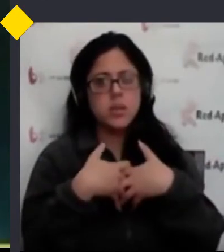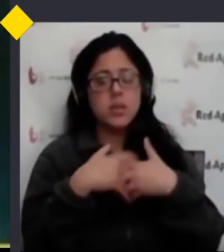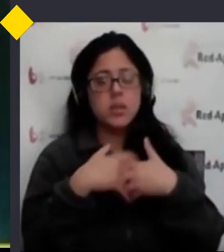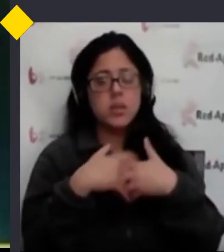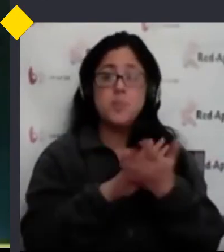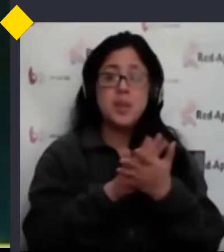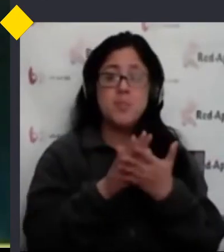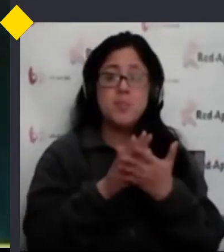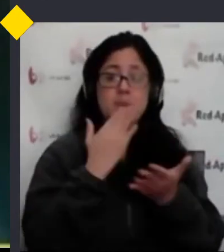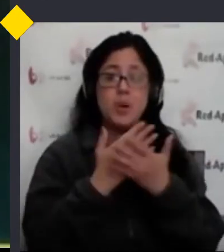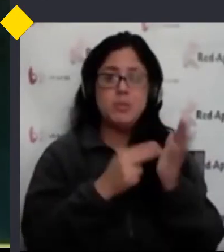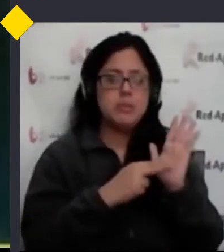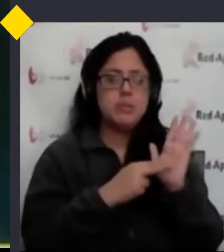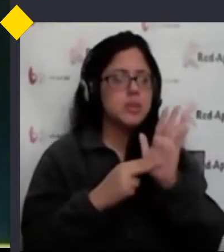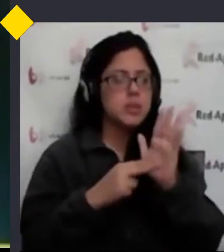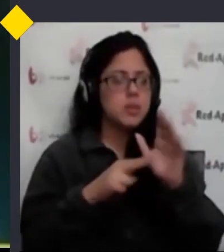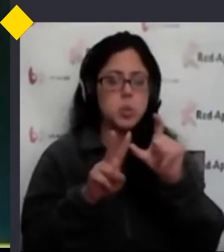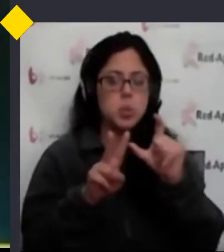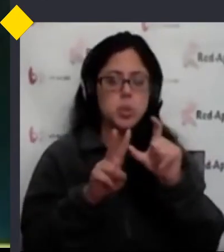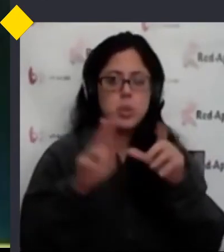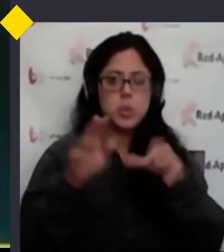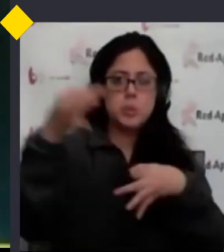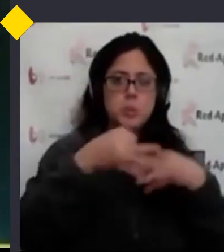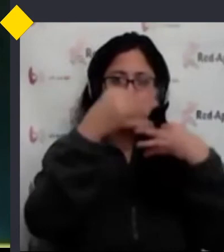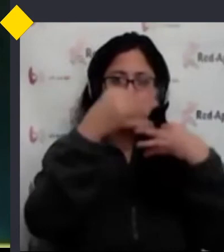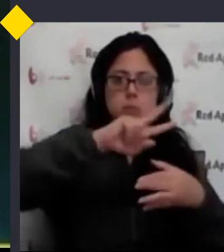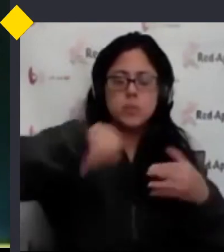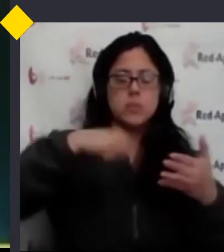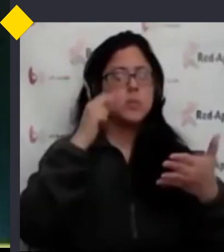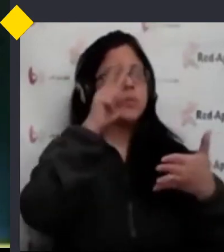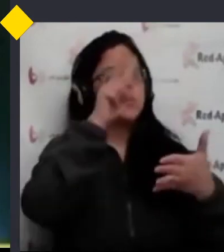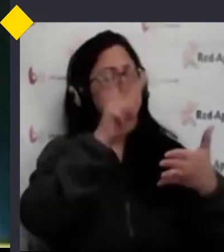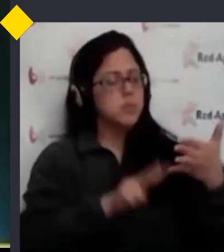los currículums de nosotros, yo me fijé, y era, ¿dónde estudiaba?